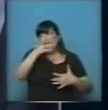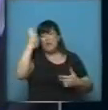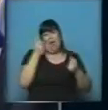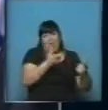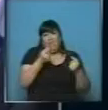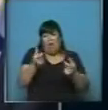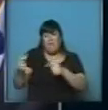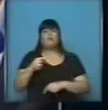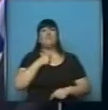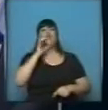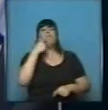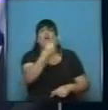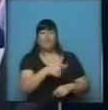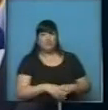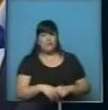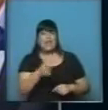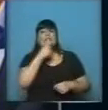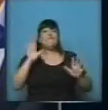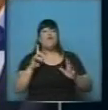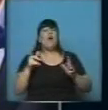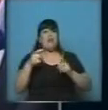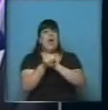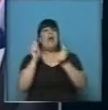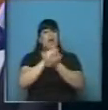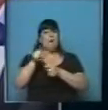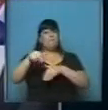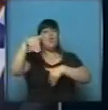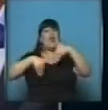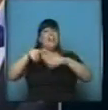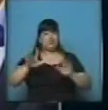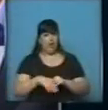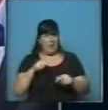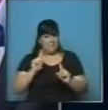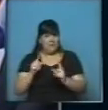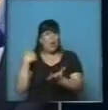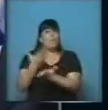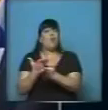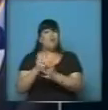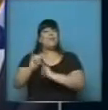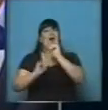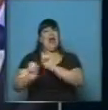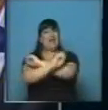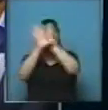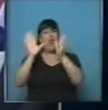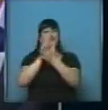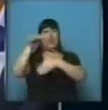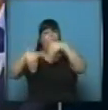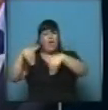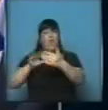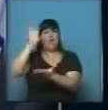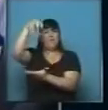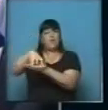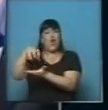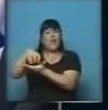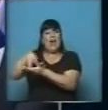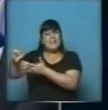oportunidades. Yo quiero preguntarte, ¿nos vas a acompañar en una reforma electoral como la que he propuesto, que realmente le dé transparencia e independencia al organismo que